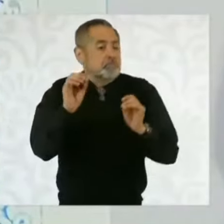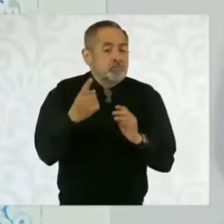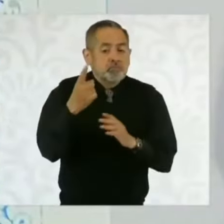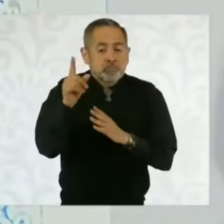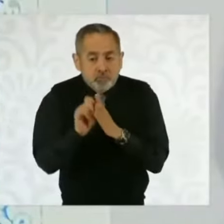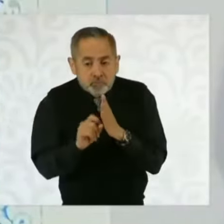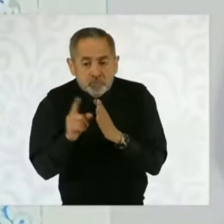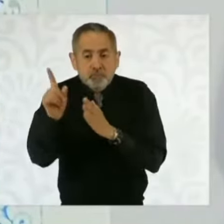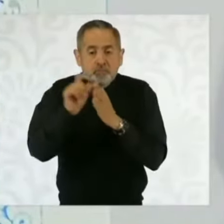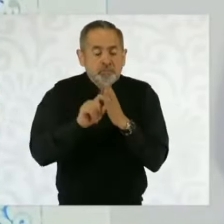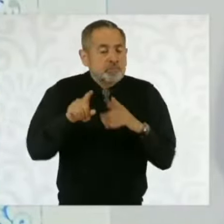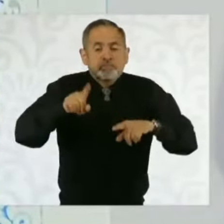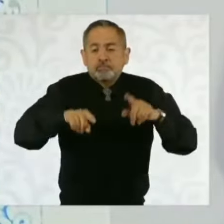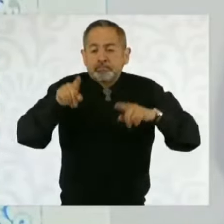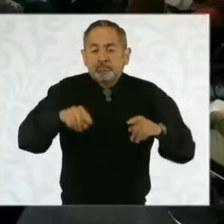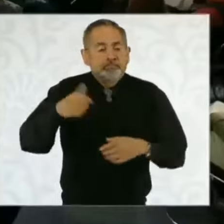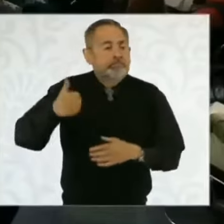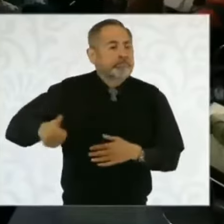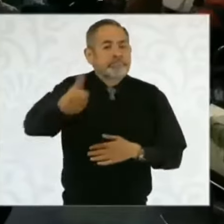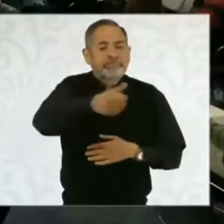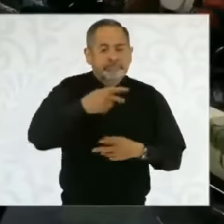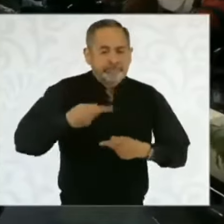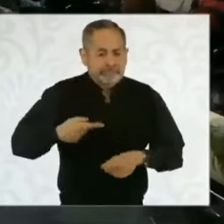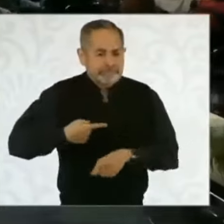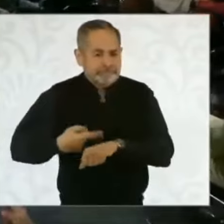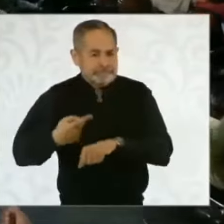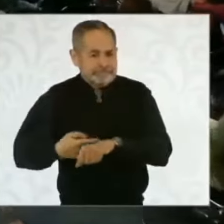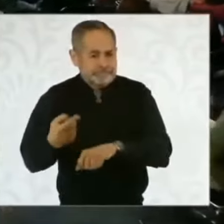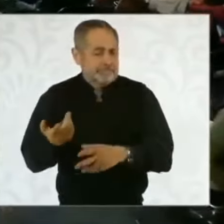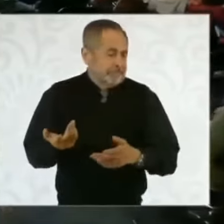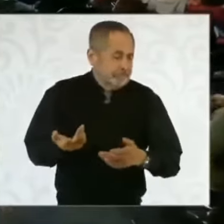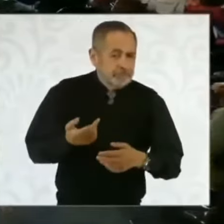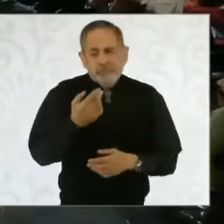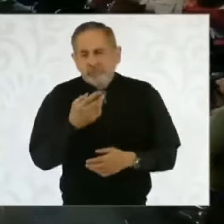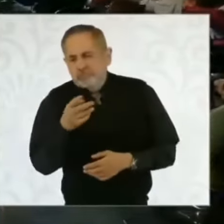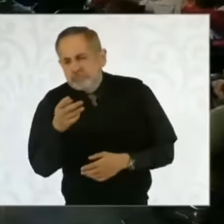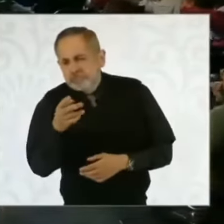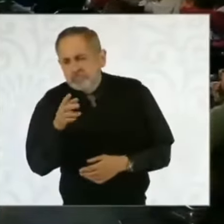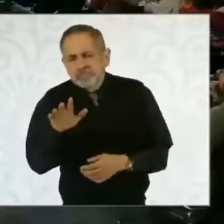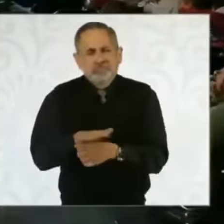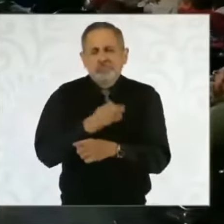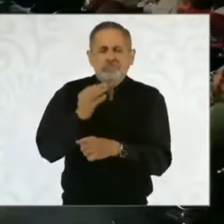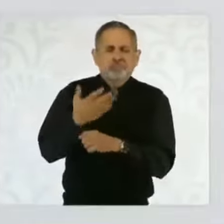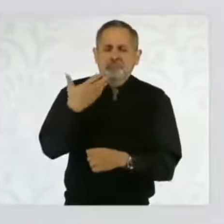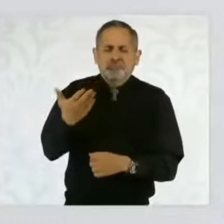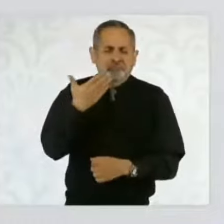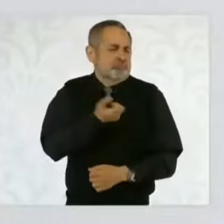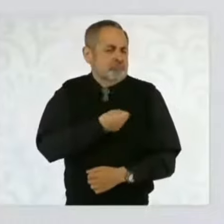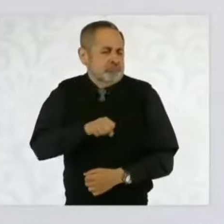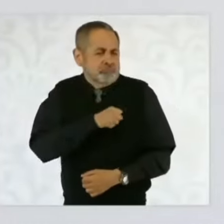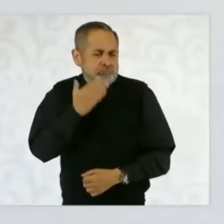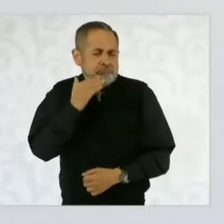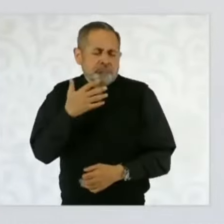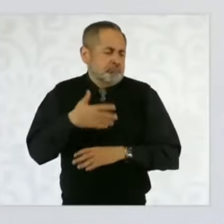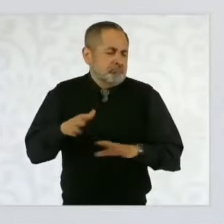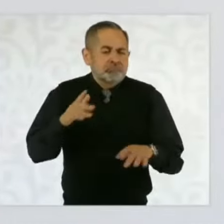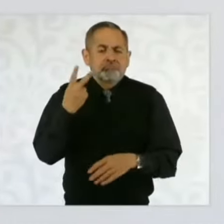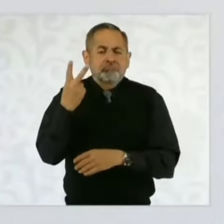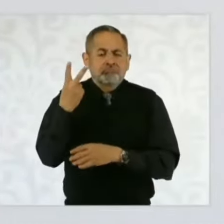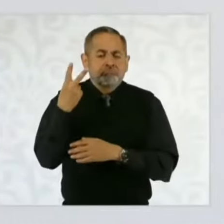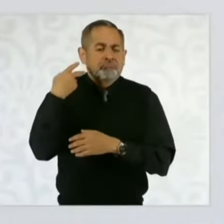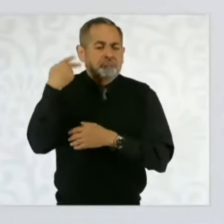Por si tienen algún problema de salud o cada dos meses si son personas sanas y que Sencillamente